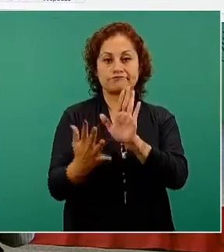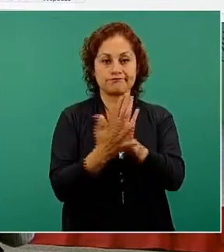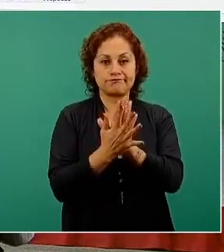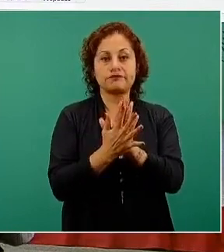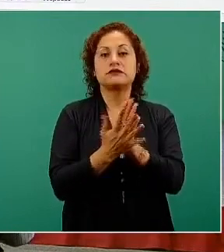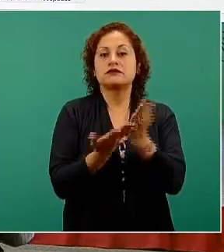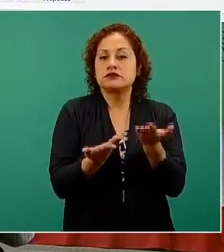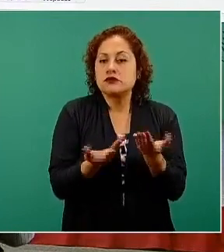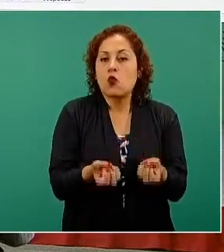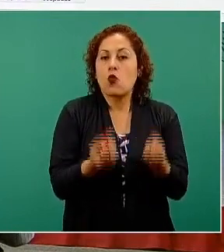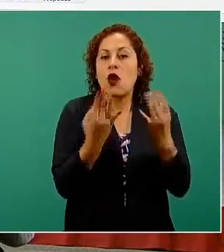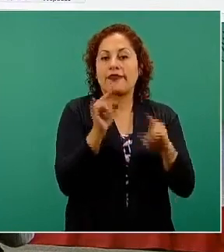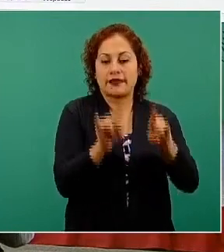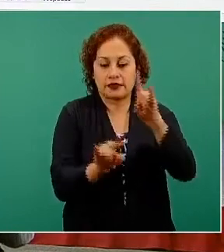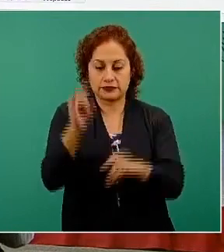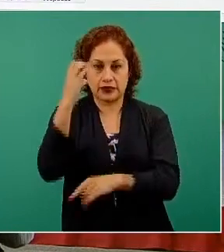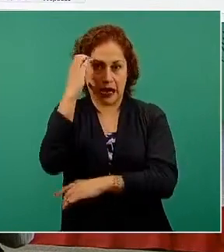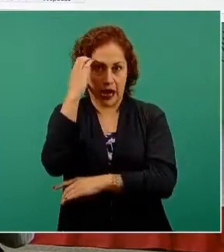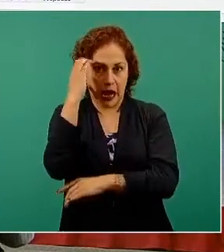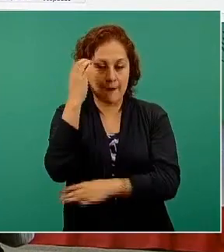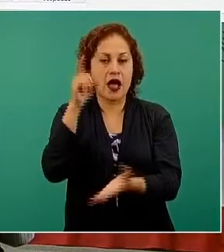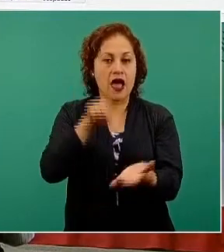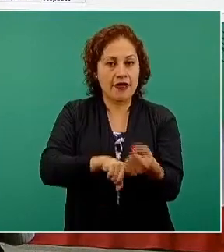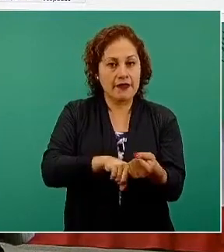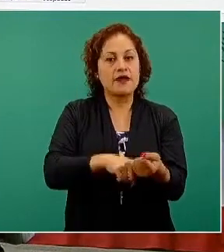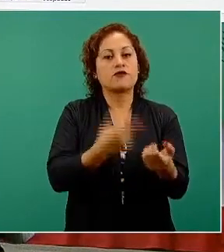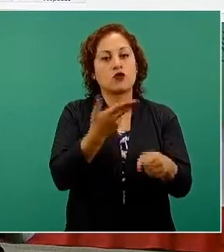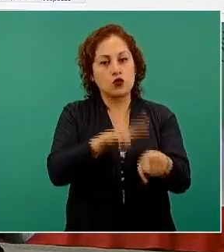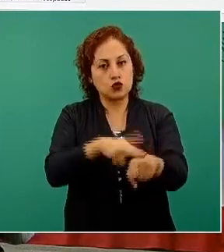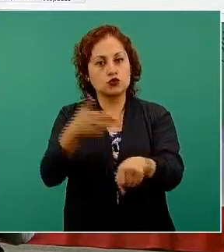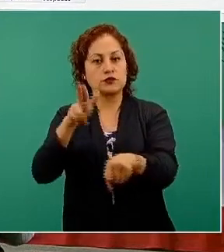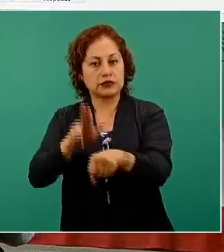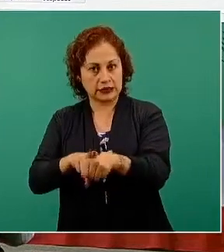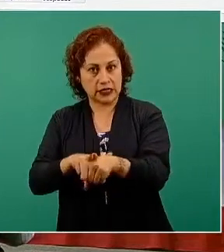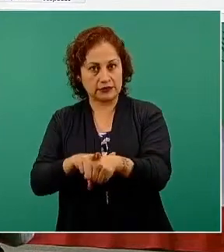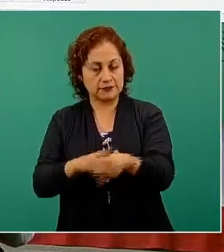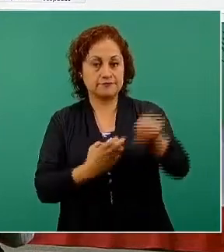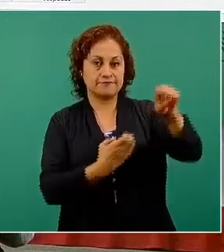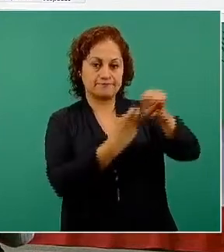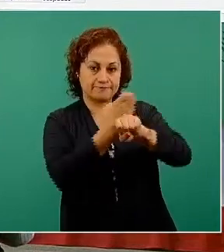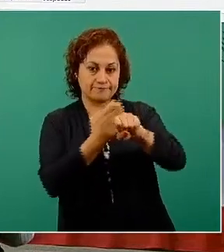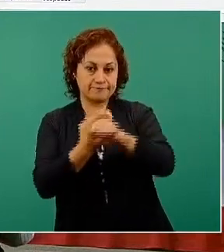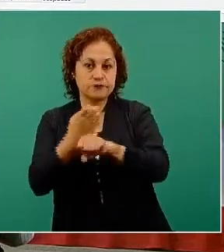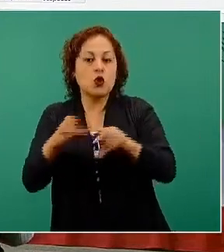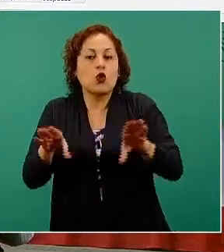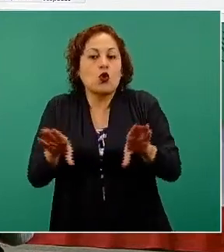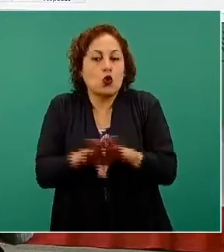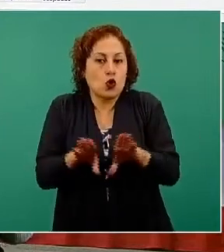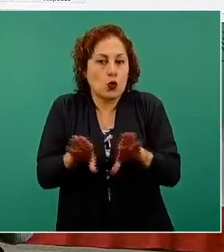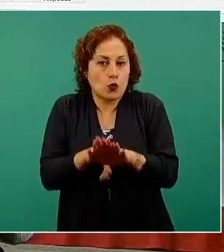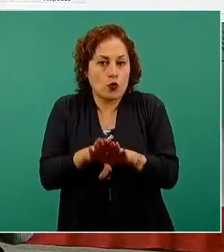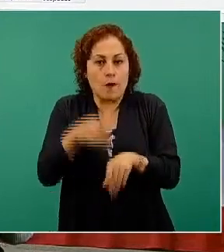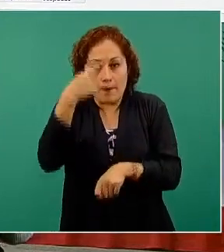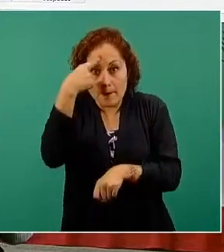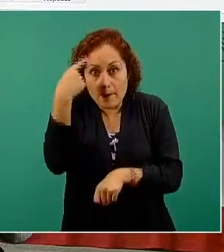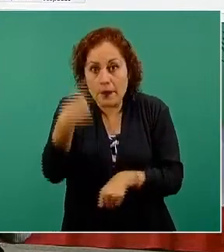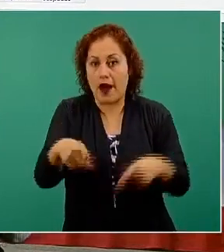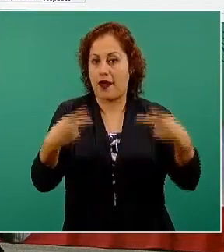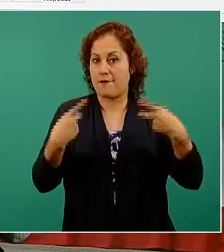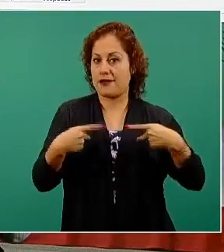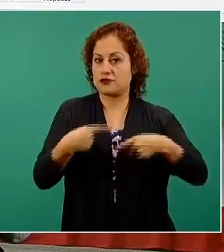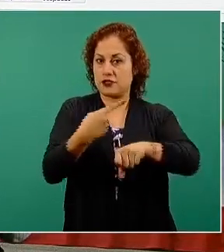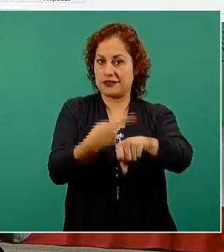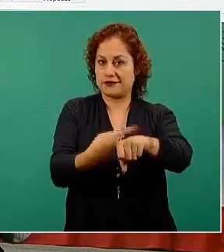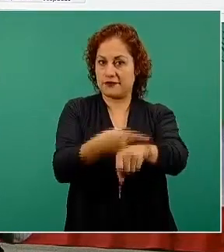siguiente. Esta es la forma de ver ahora el número de camas, y por entidad federativa, de camas de hospitalización general. A nivel